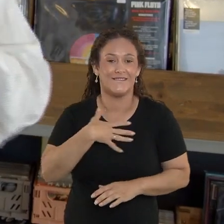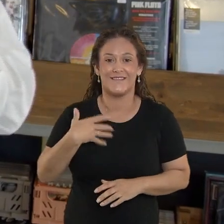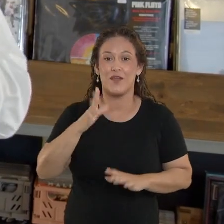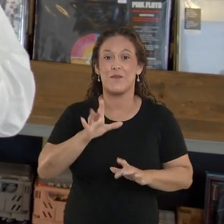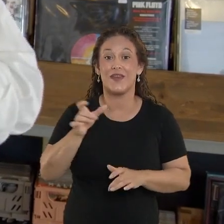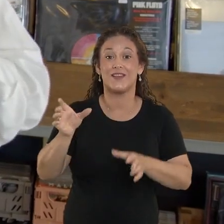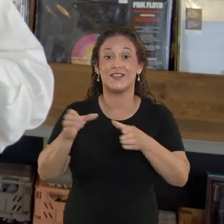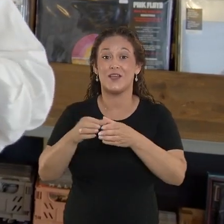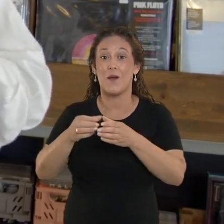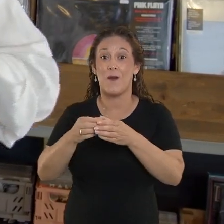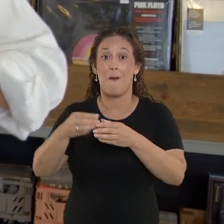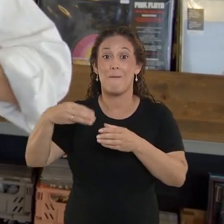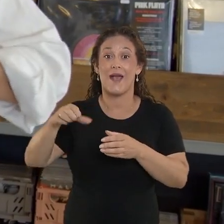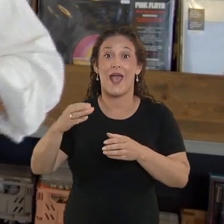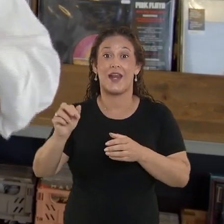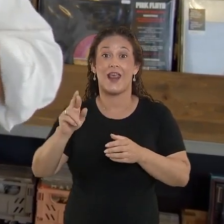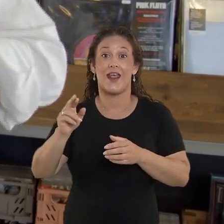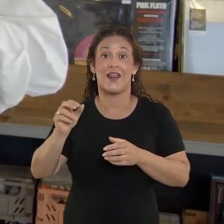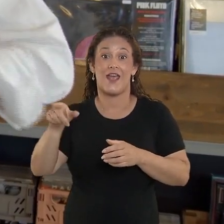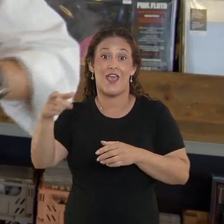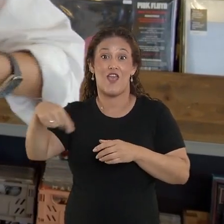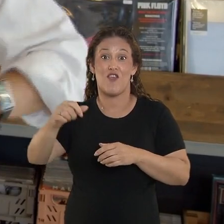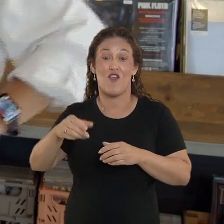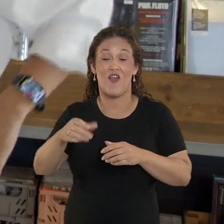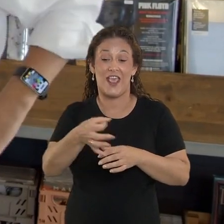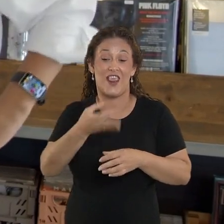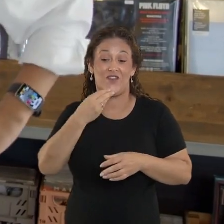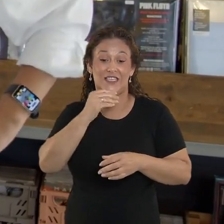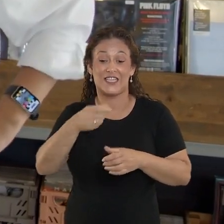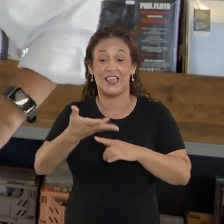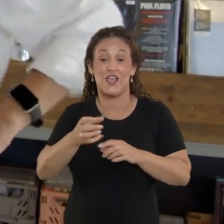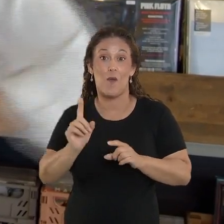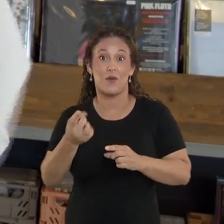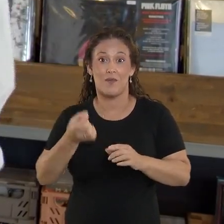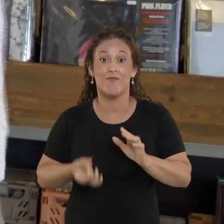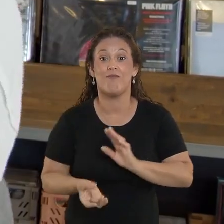imaginar, pero nos lo van a contar los chicos de Macaca Radiata, que lanzan su primer disco en la Isla Bonita.